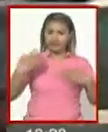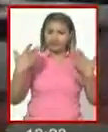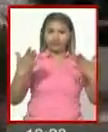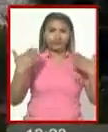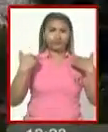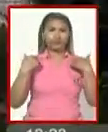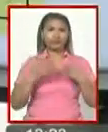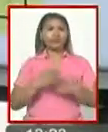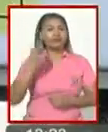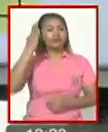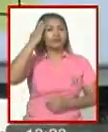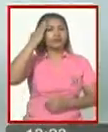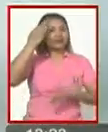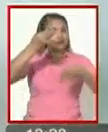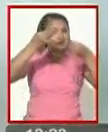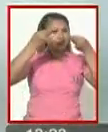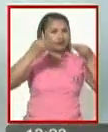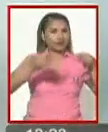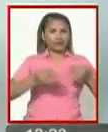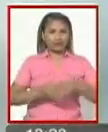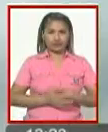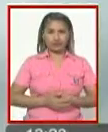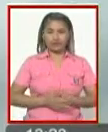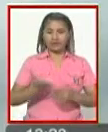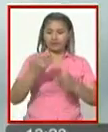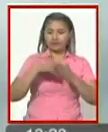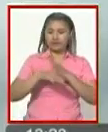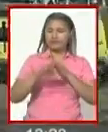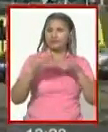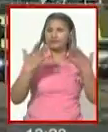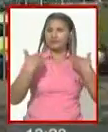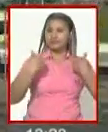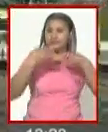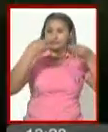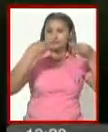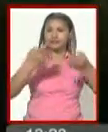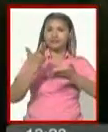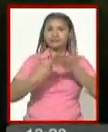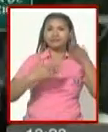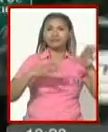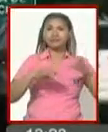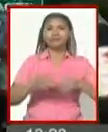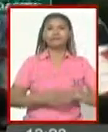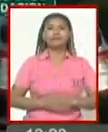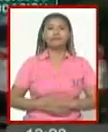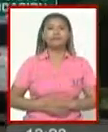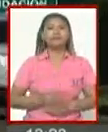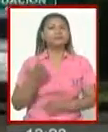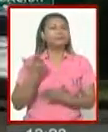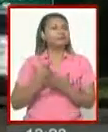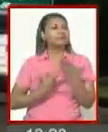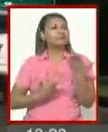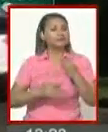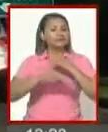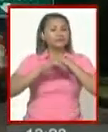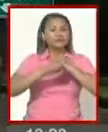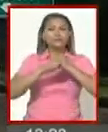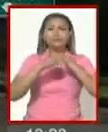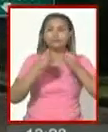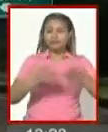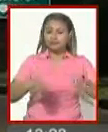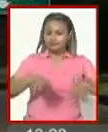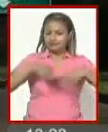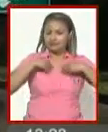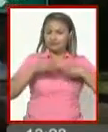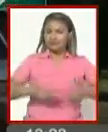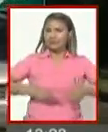haga de conocimiento oficial y al interior del Pleno tomar una decisión al respecto. Sin embargo, la Fiscalía ya admitió, ya es público que admitió la